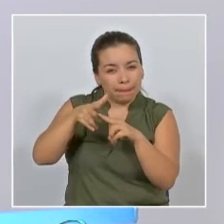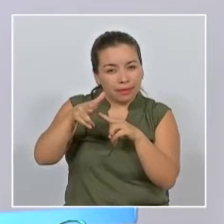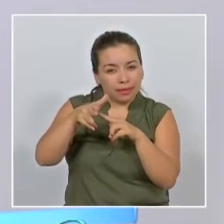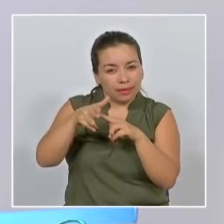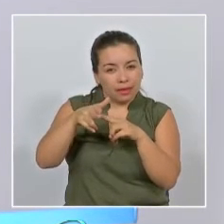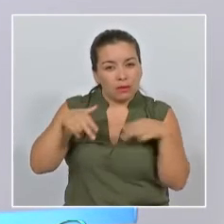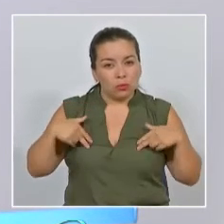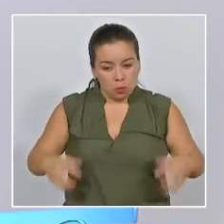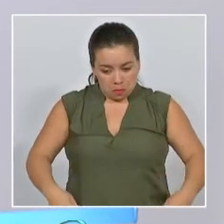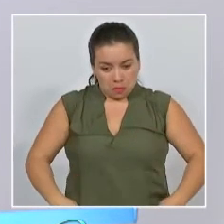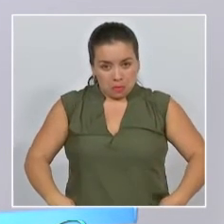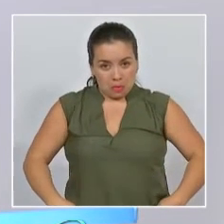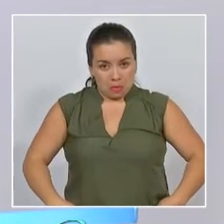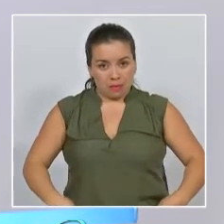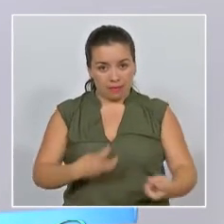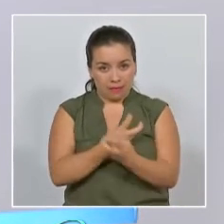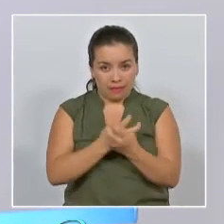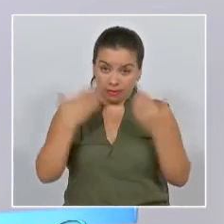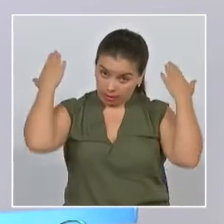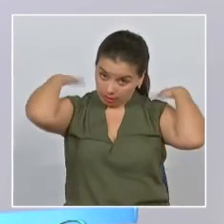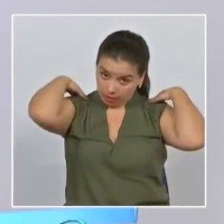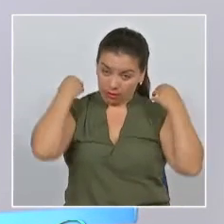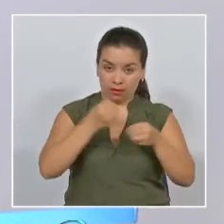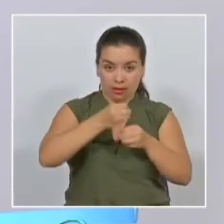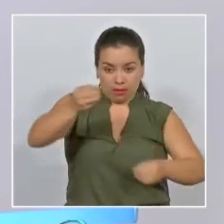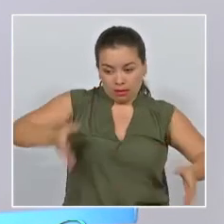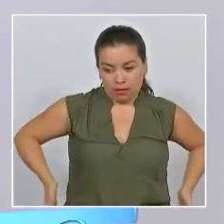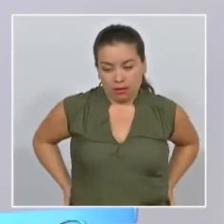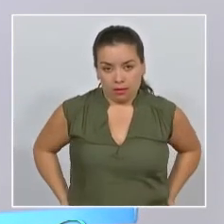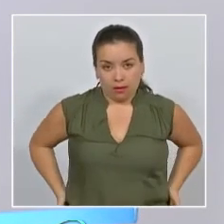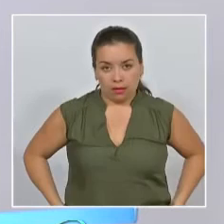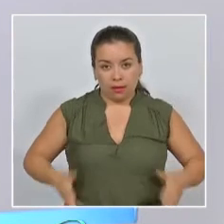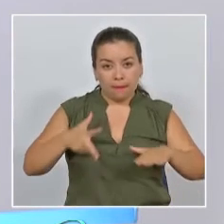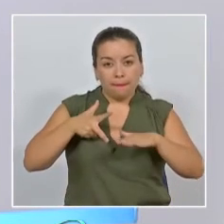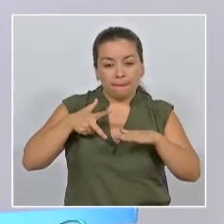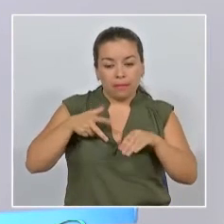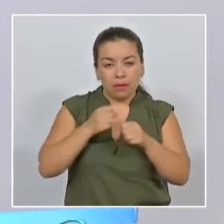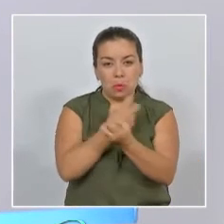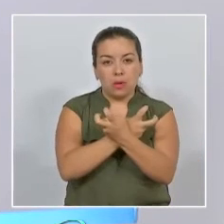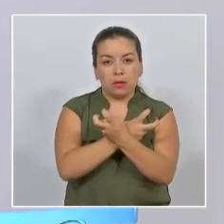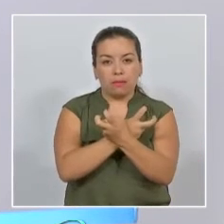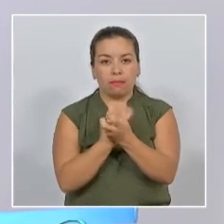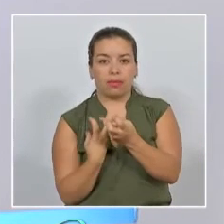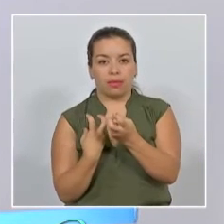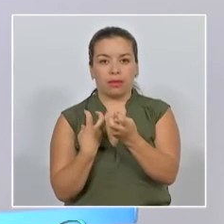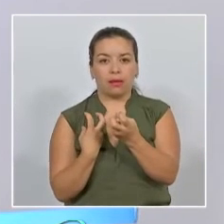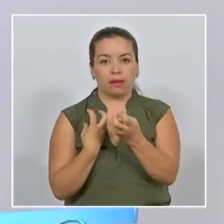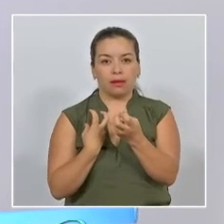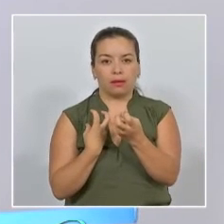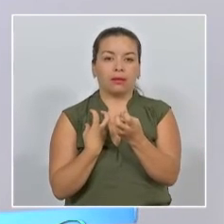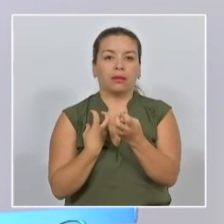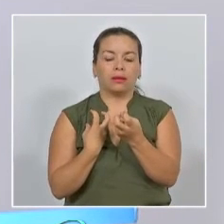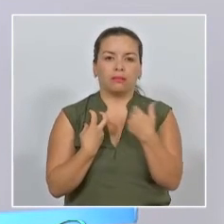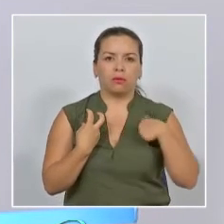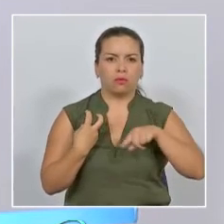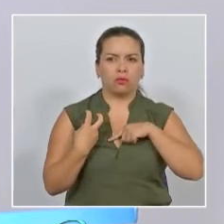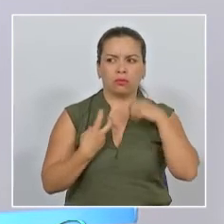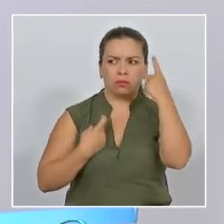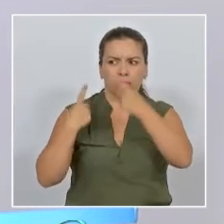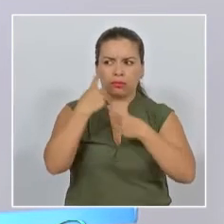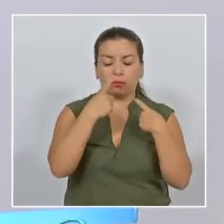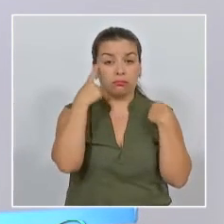fémur del tronco, ¿cierto? Y se lo van a dejar suelto. Pues la verdad es que nosotros, pues esto nos